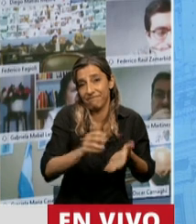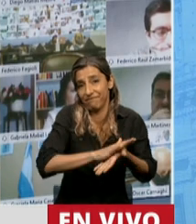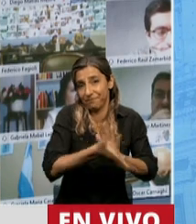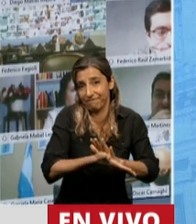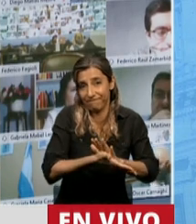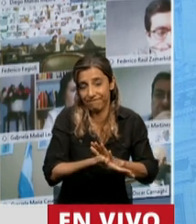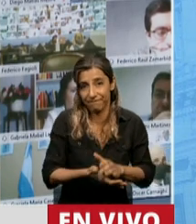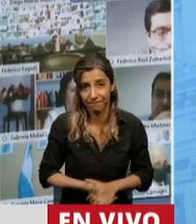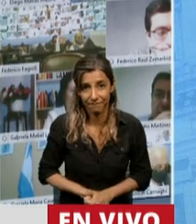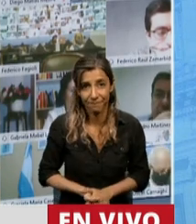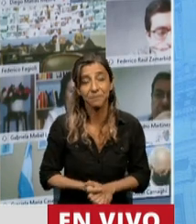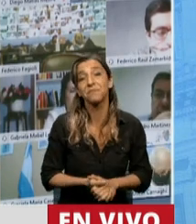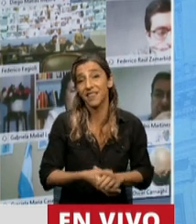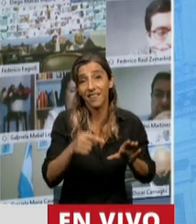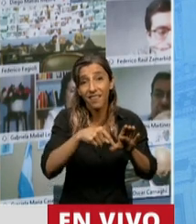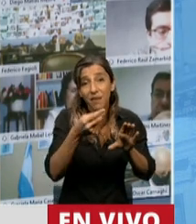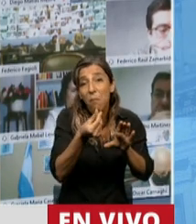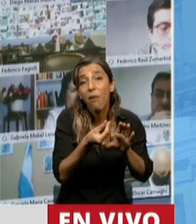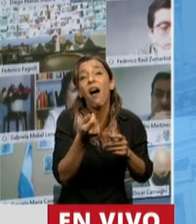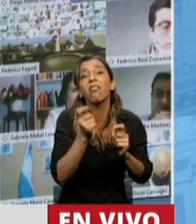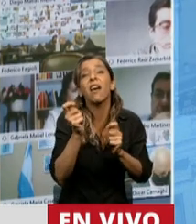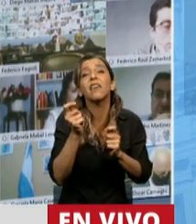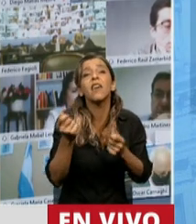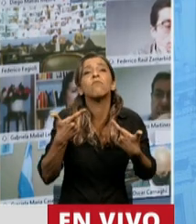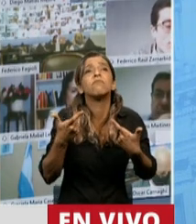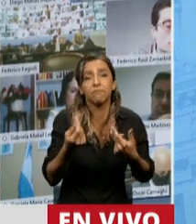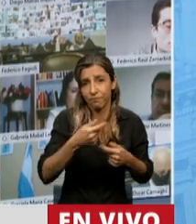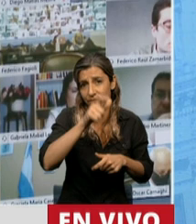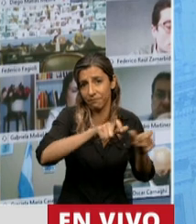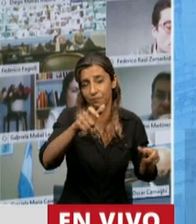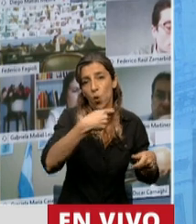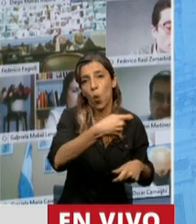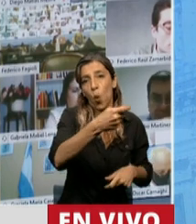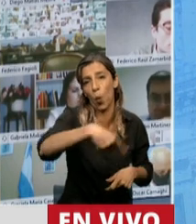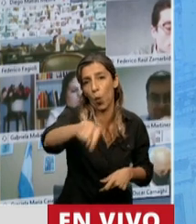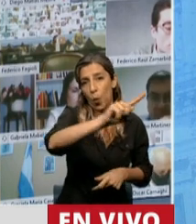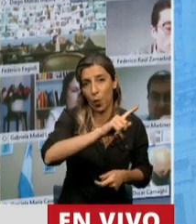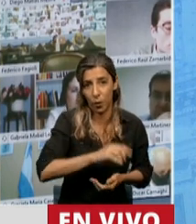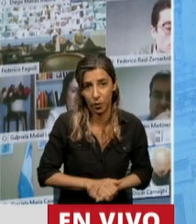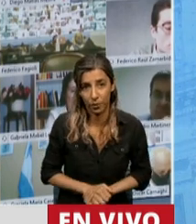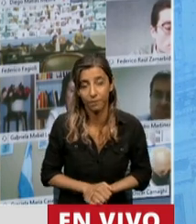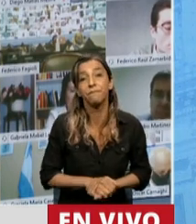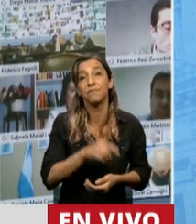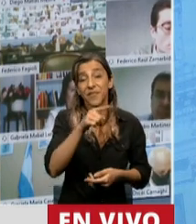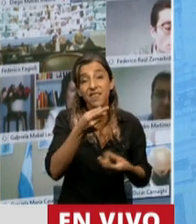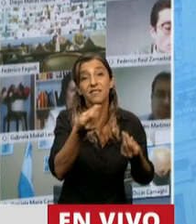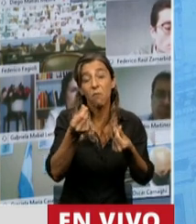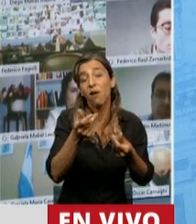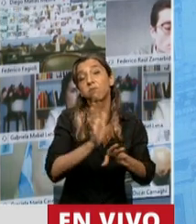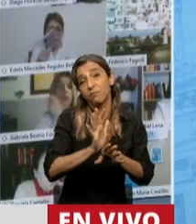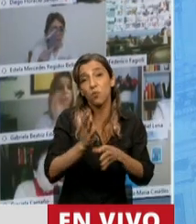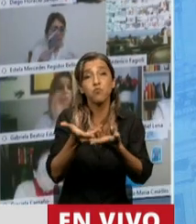caja de la plata de los lado es decir destruyó el activo público